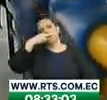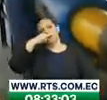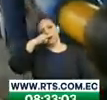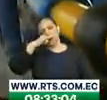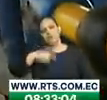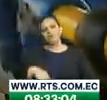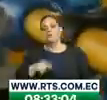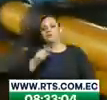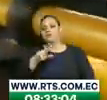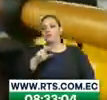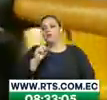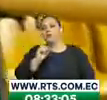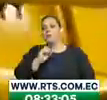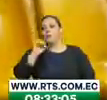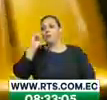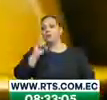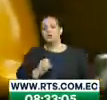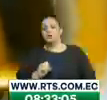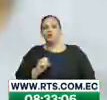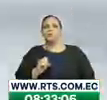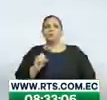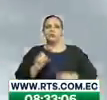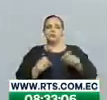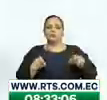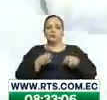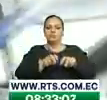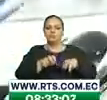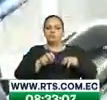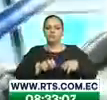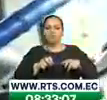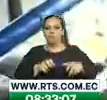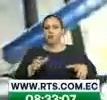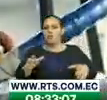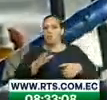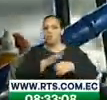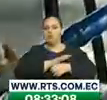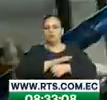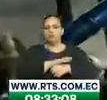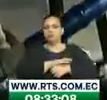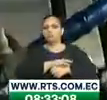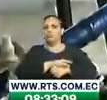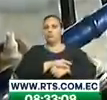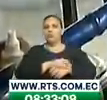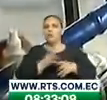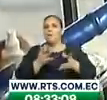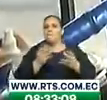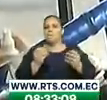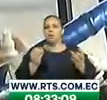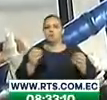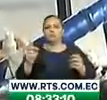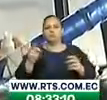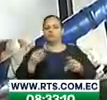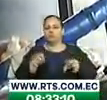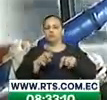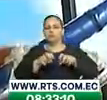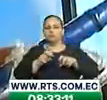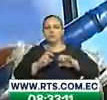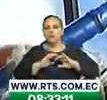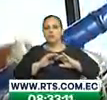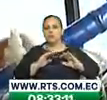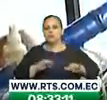como se debe la ley. Si no, las citaciones, y, claro. Y si la gente sí está colaborando, subir con su respectiva